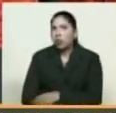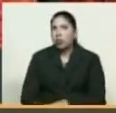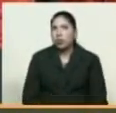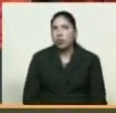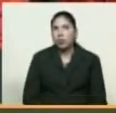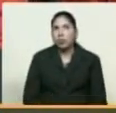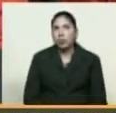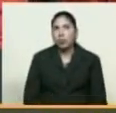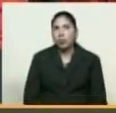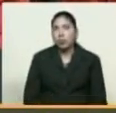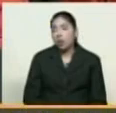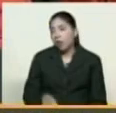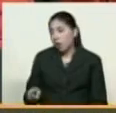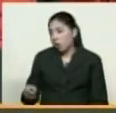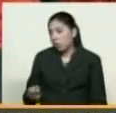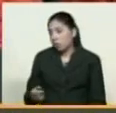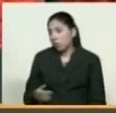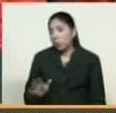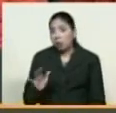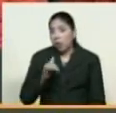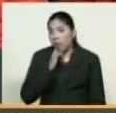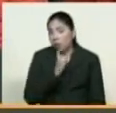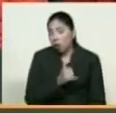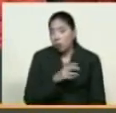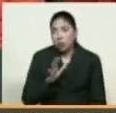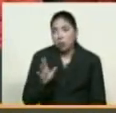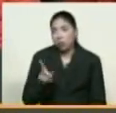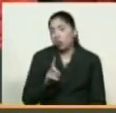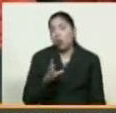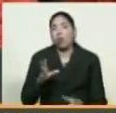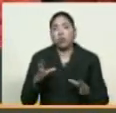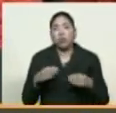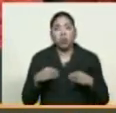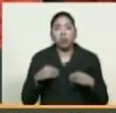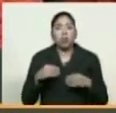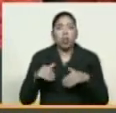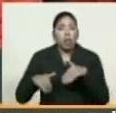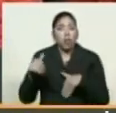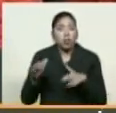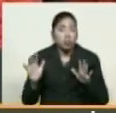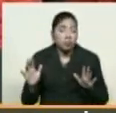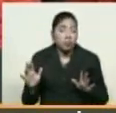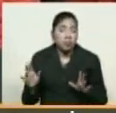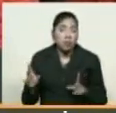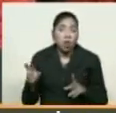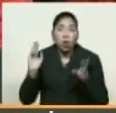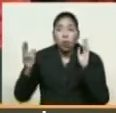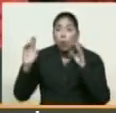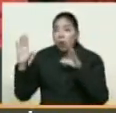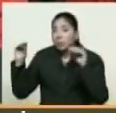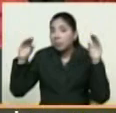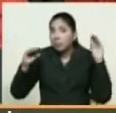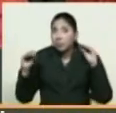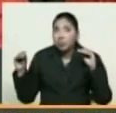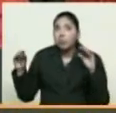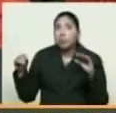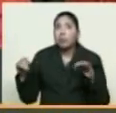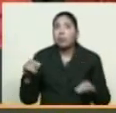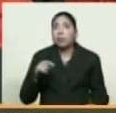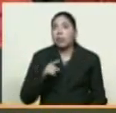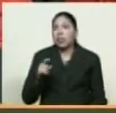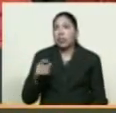unas elecciones. Bueno, cosas que se escuchan, ¿no? Cosas que se escuchan. Pasar tanto tiempo pidiendo